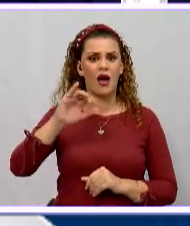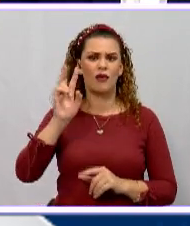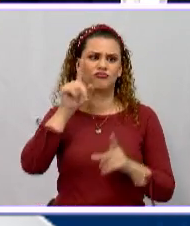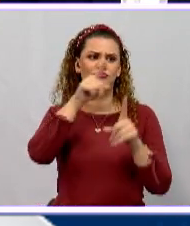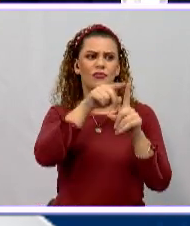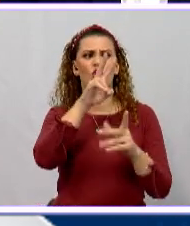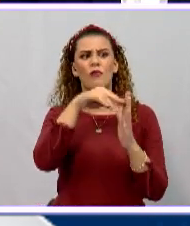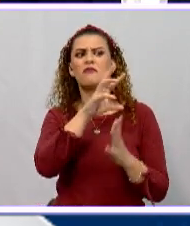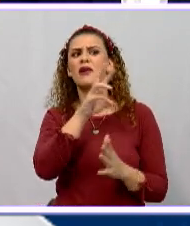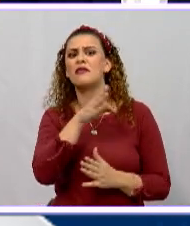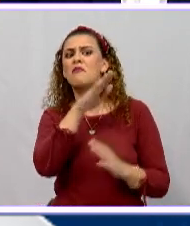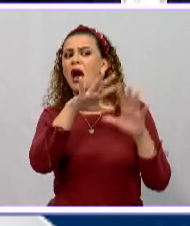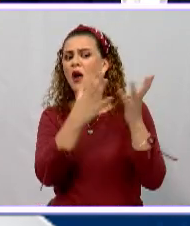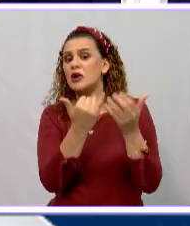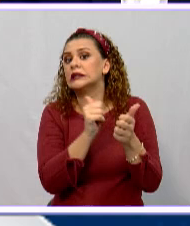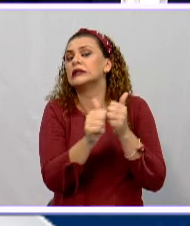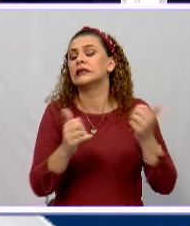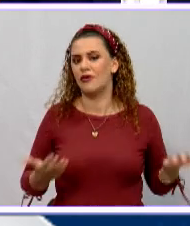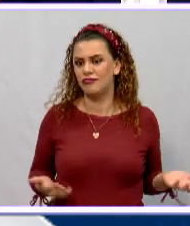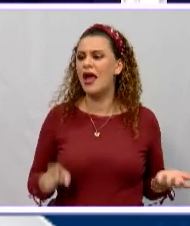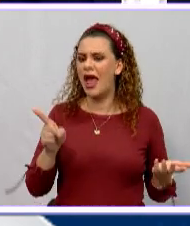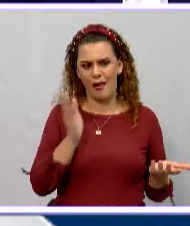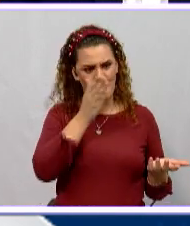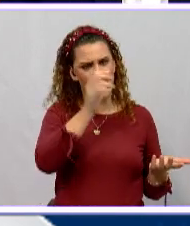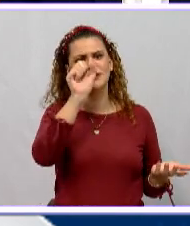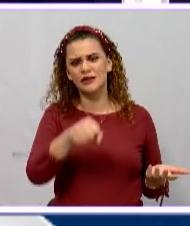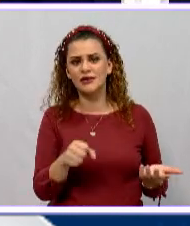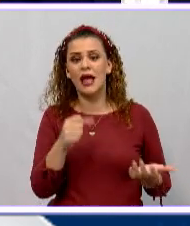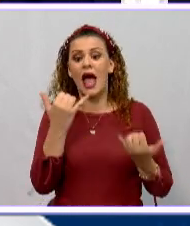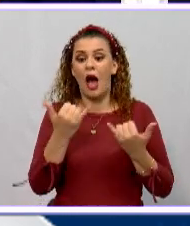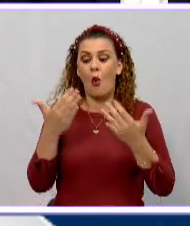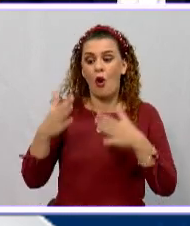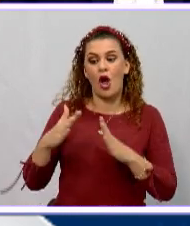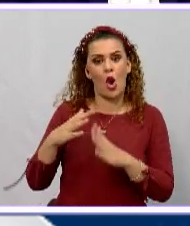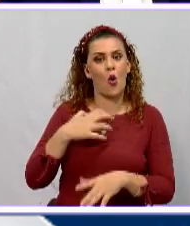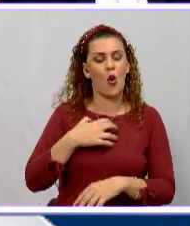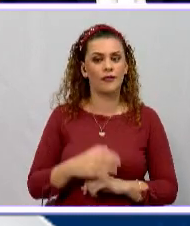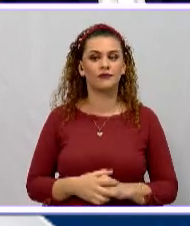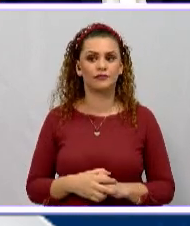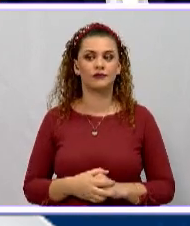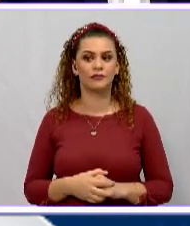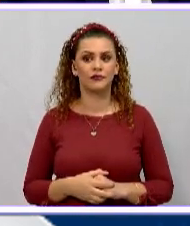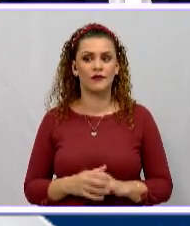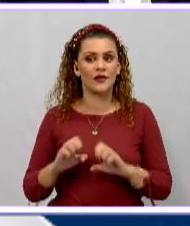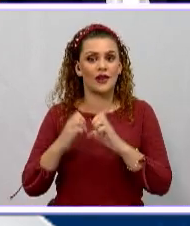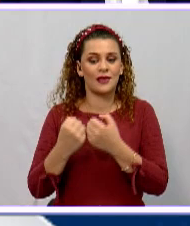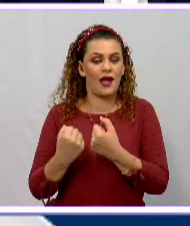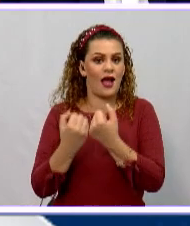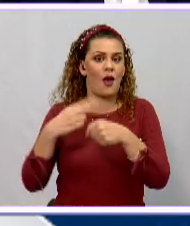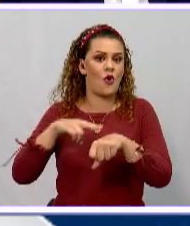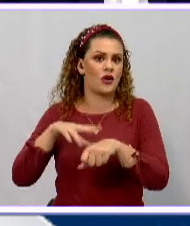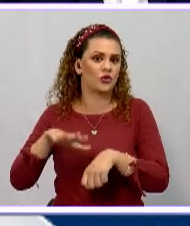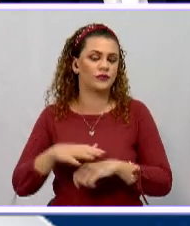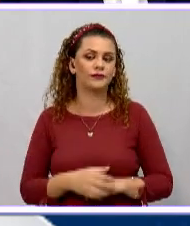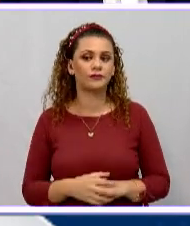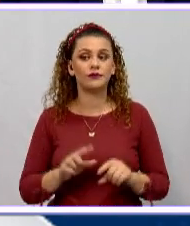el mundial 2026 y si clasificamos indiscutiblemente y resulta que ahora va a ser un jugador local el jugador de de club verde campeonato nacional